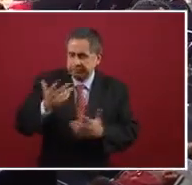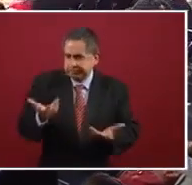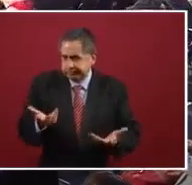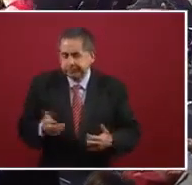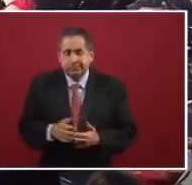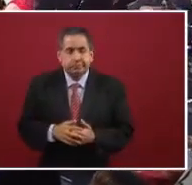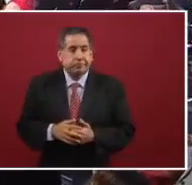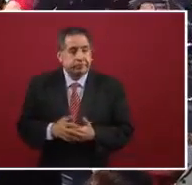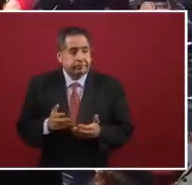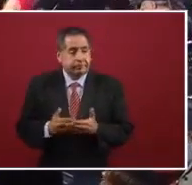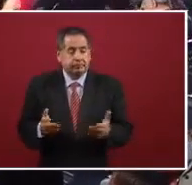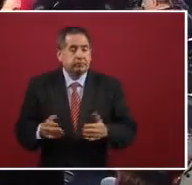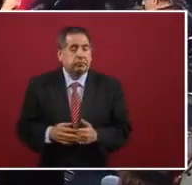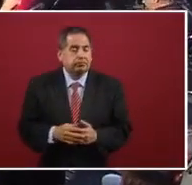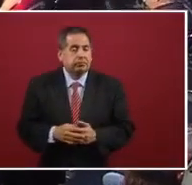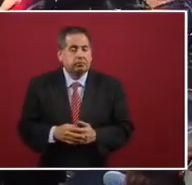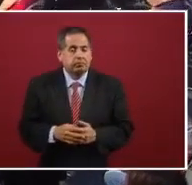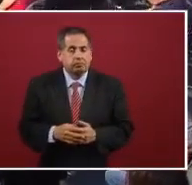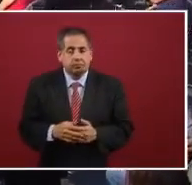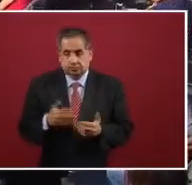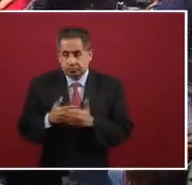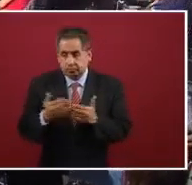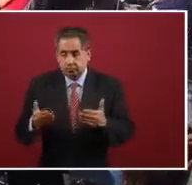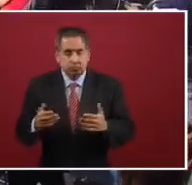a tener